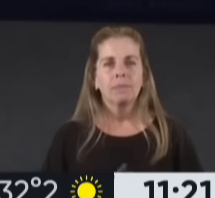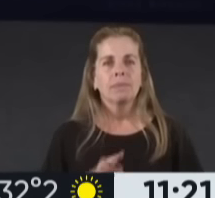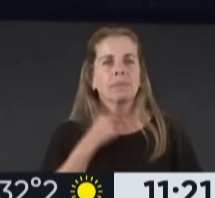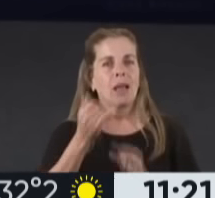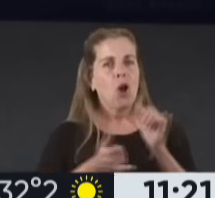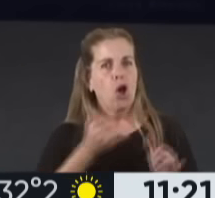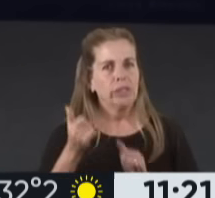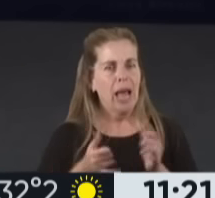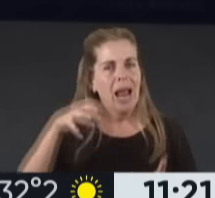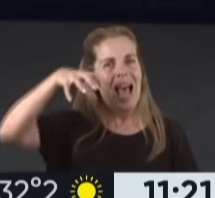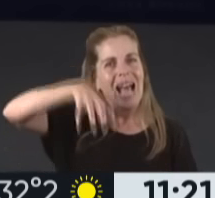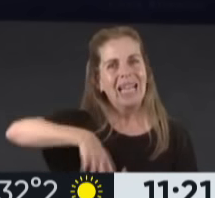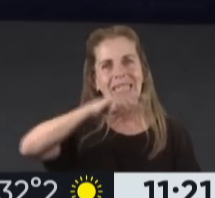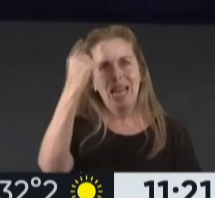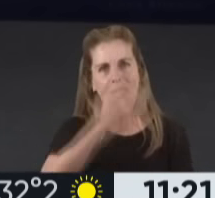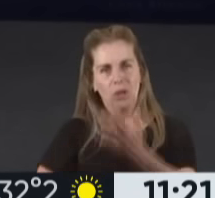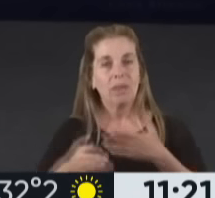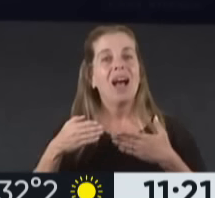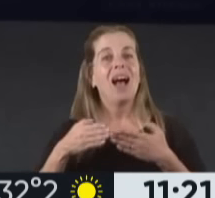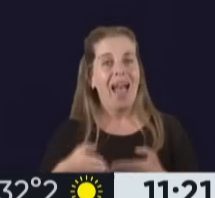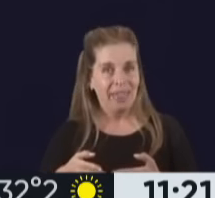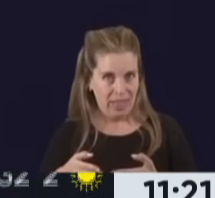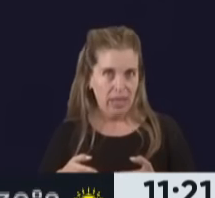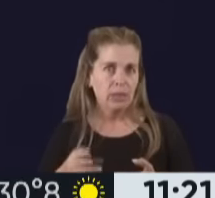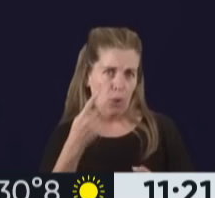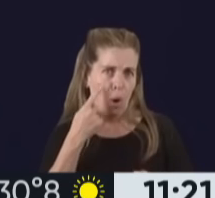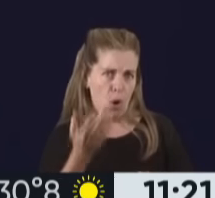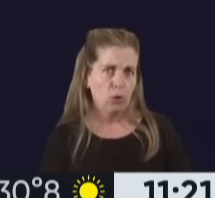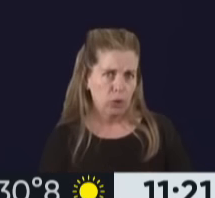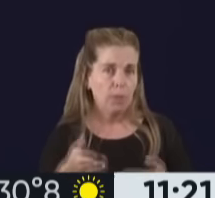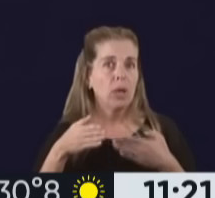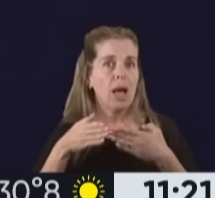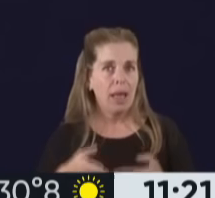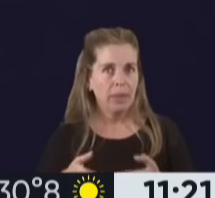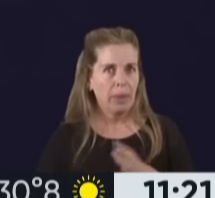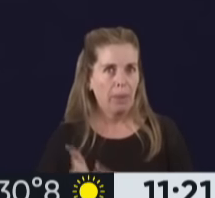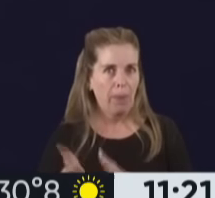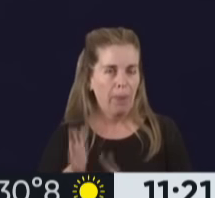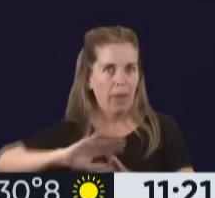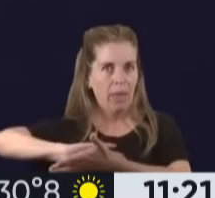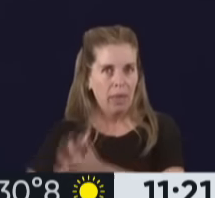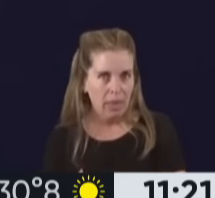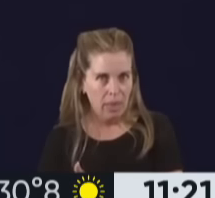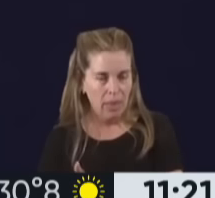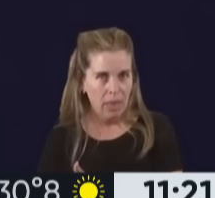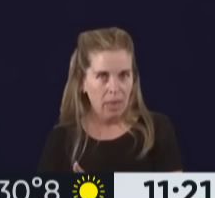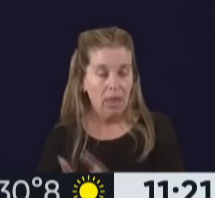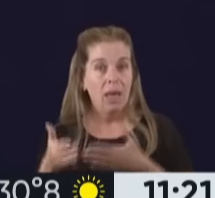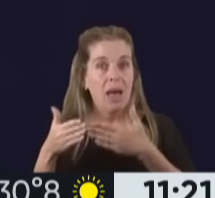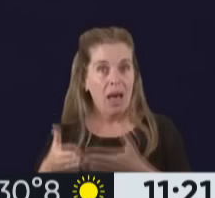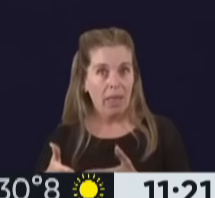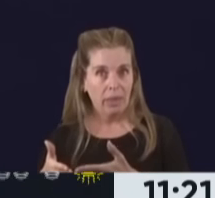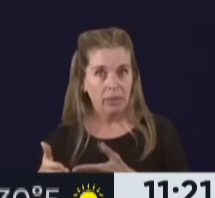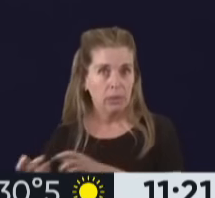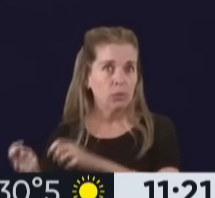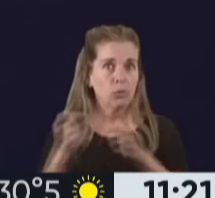comentarles que la Agencia Nacional de Discapacidad, tal como la conocemos, dejará de existir y sus funciones serán absorbidas por el Ministerio de